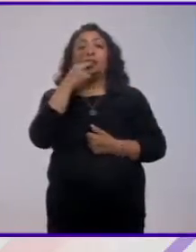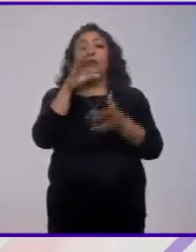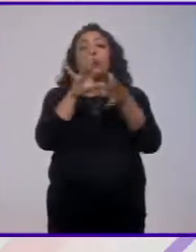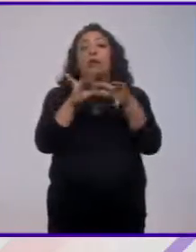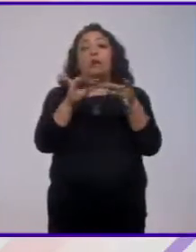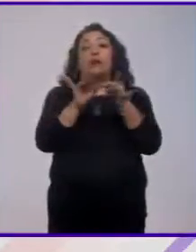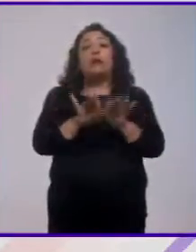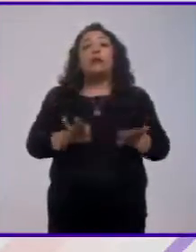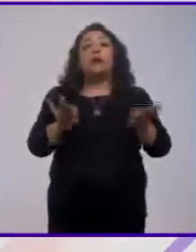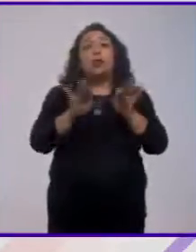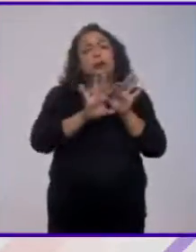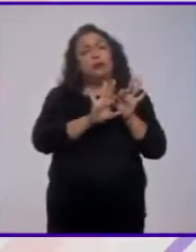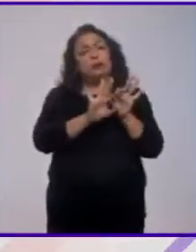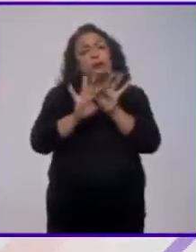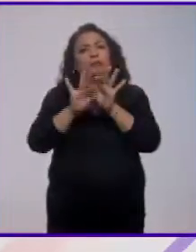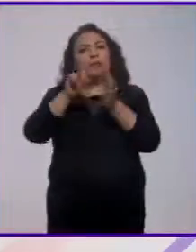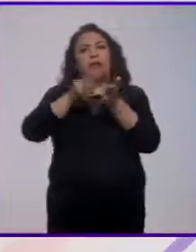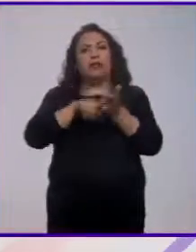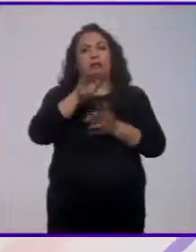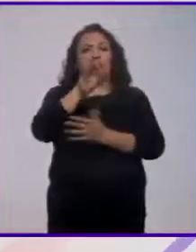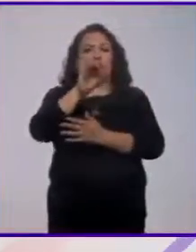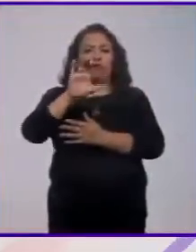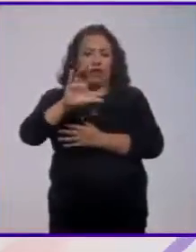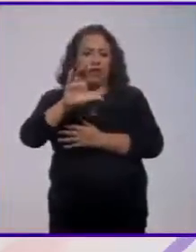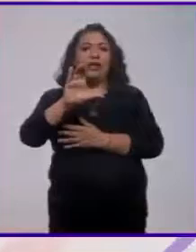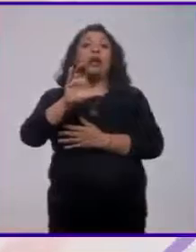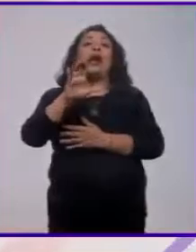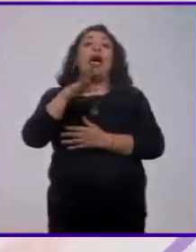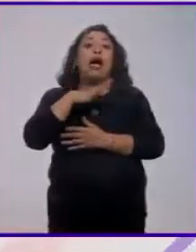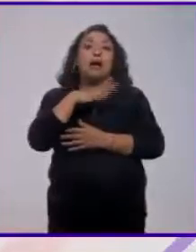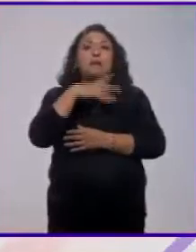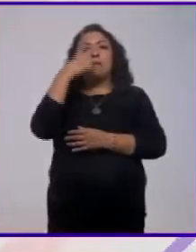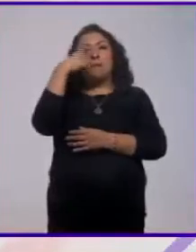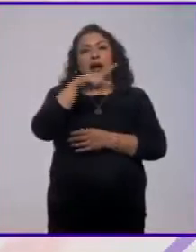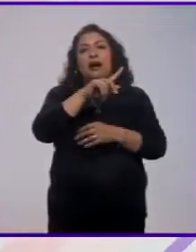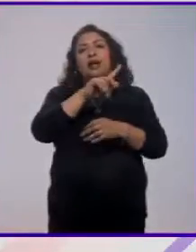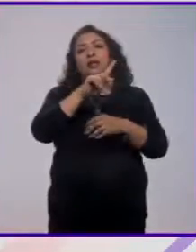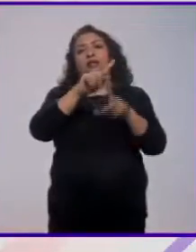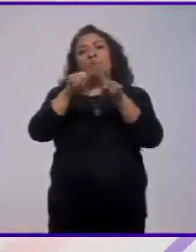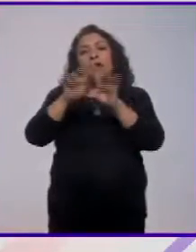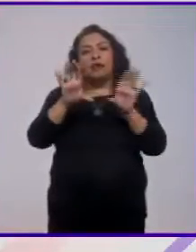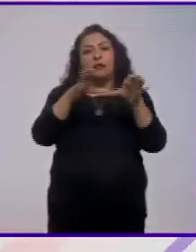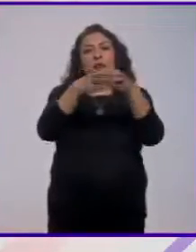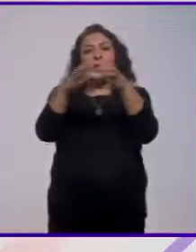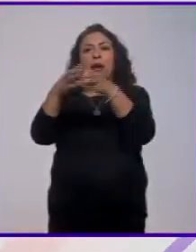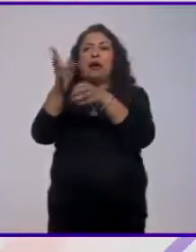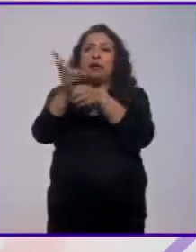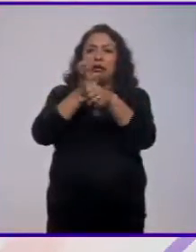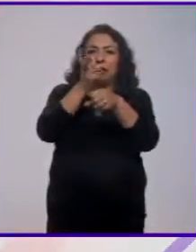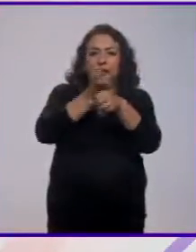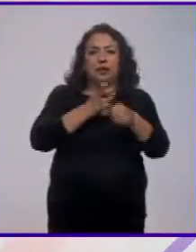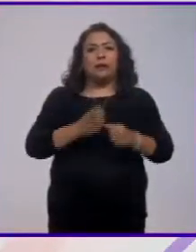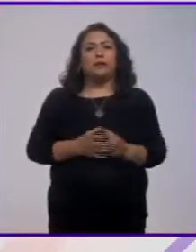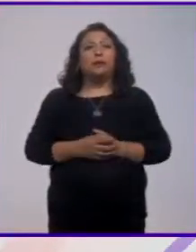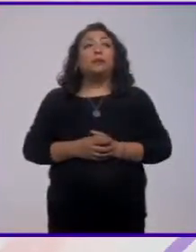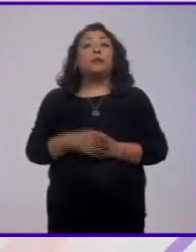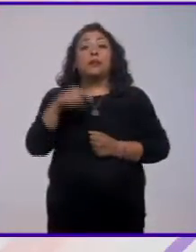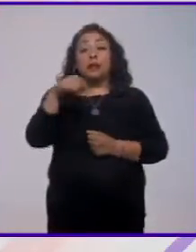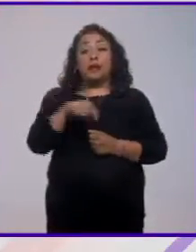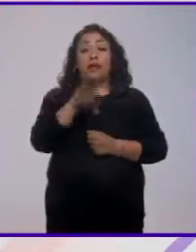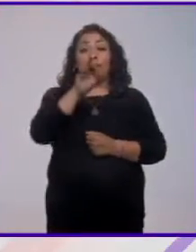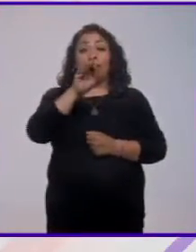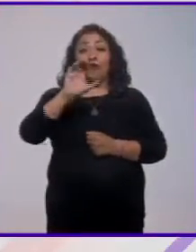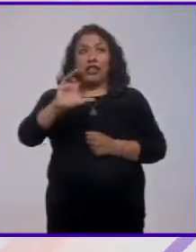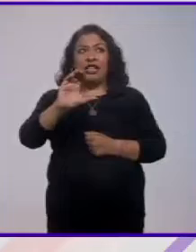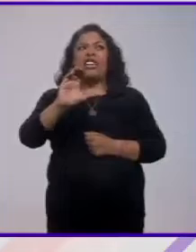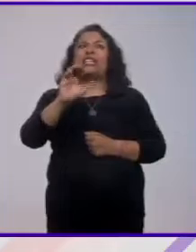de reforzar la sinergia que el Festival Internacional Cervantino detona entre los diversos sectores que convoca. El Cervantino